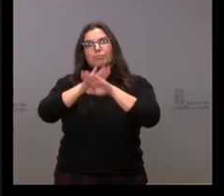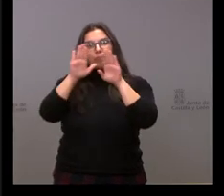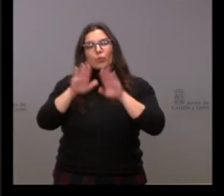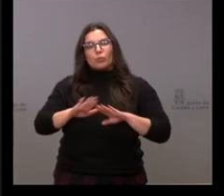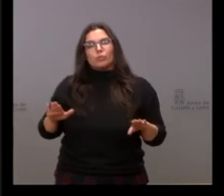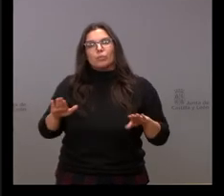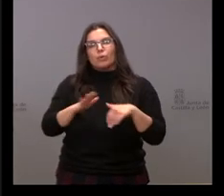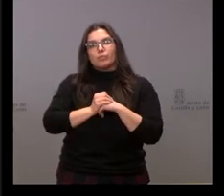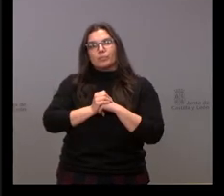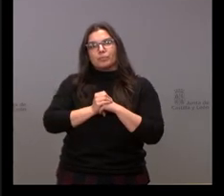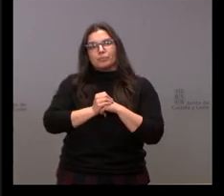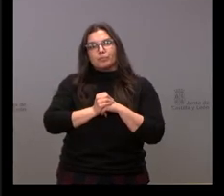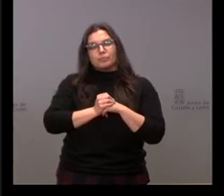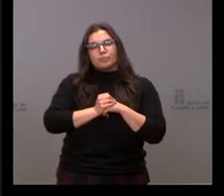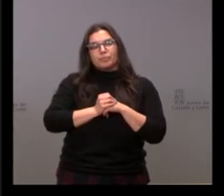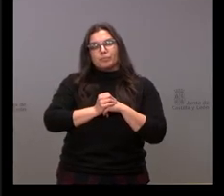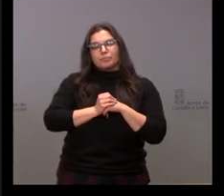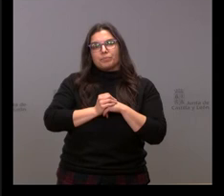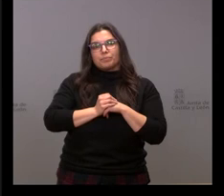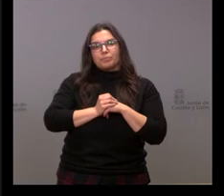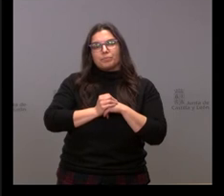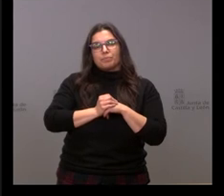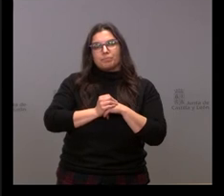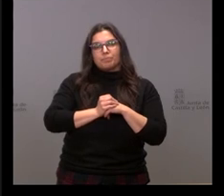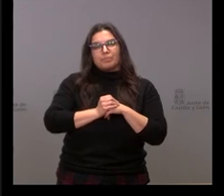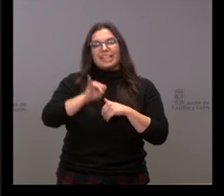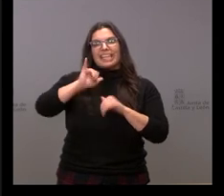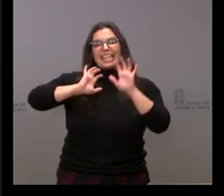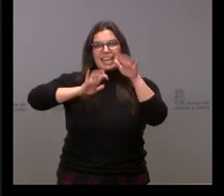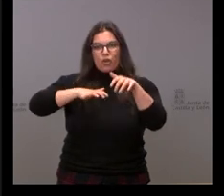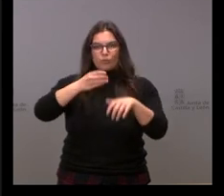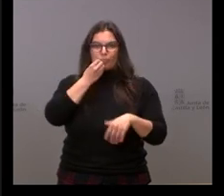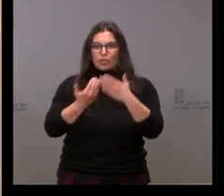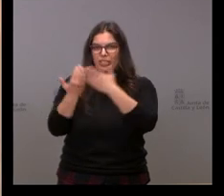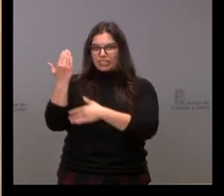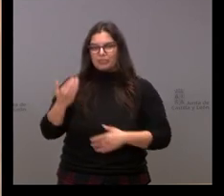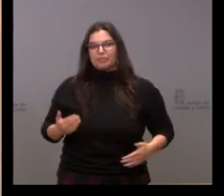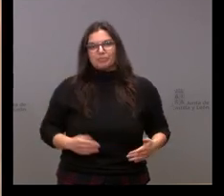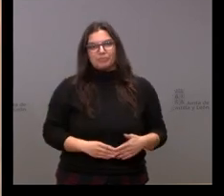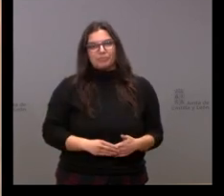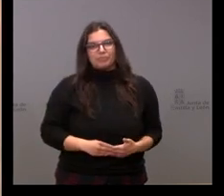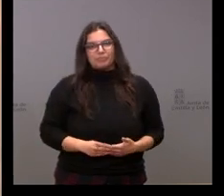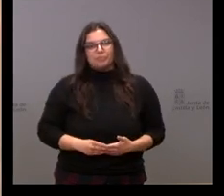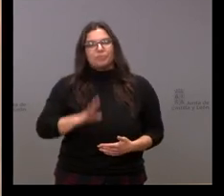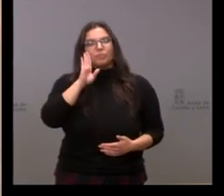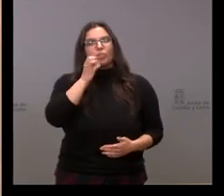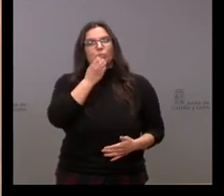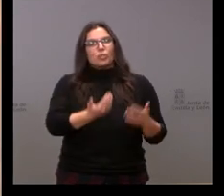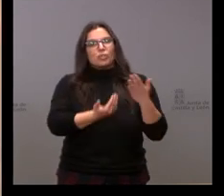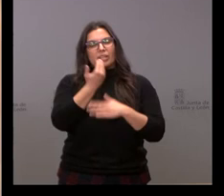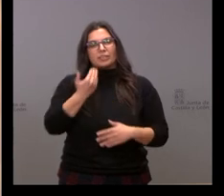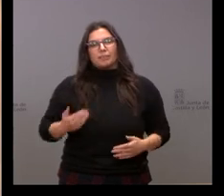turno hoy en la provincia de león carlos domínguez dei león buenos días hola muy buenos días